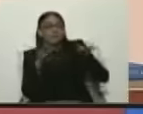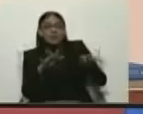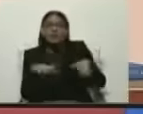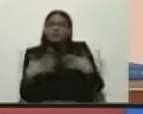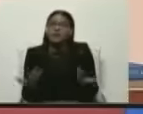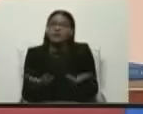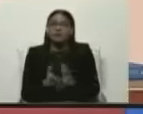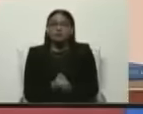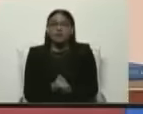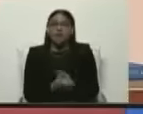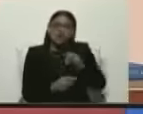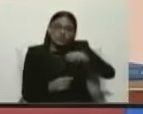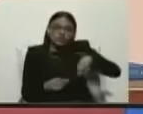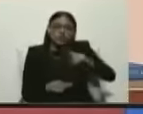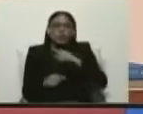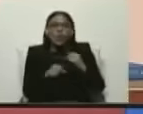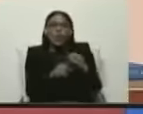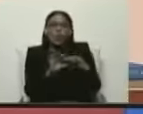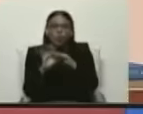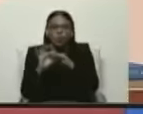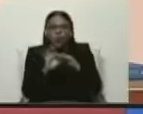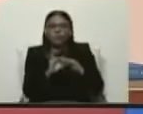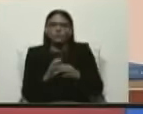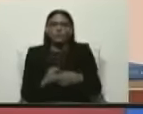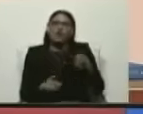todos pues, y